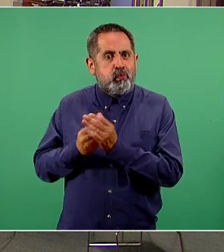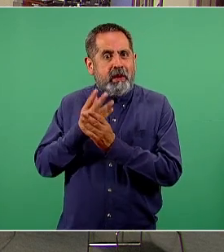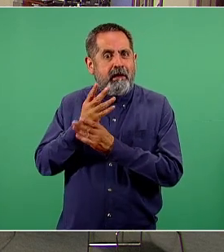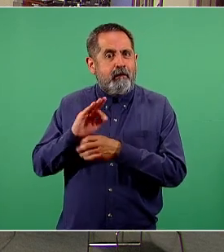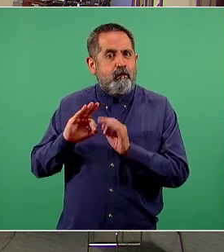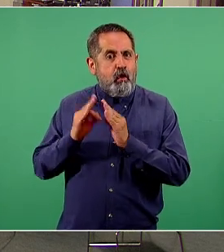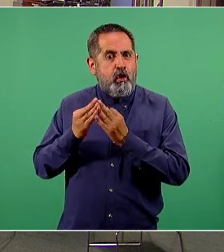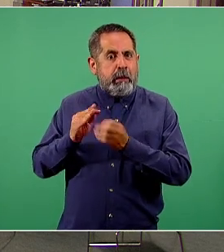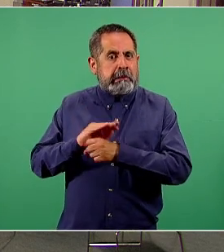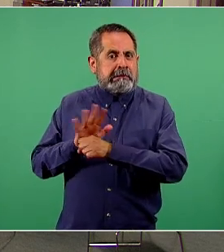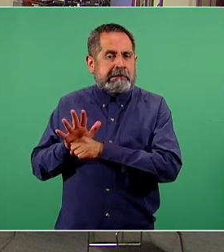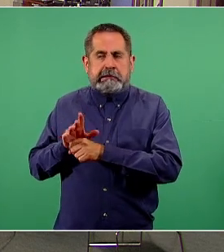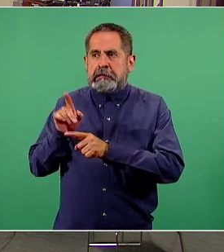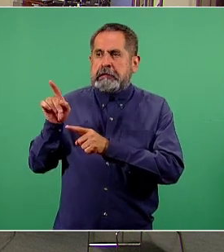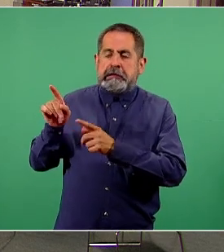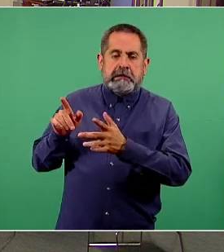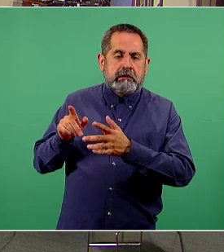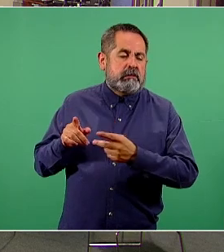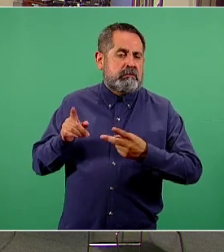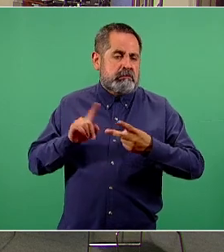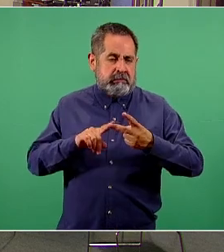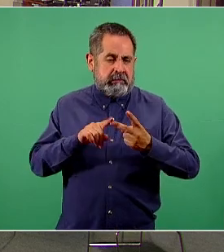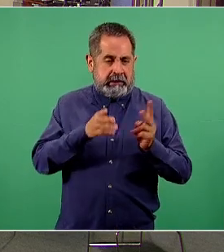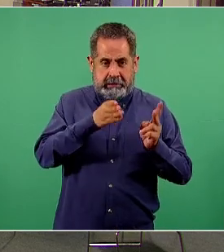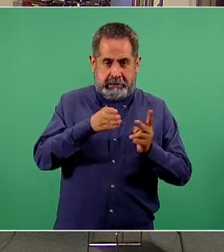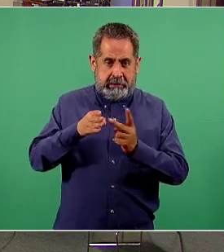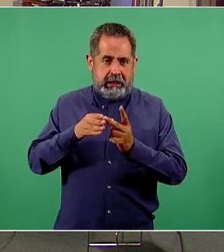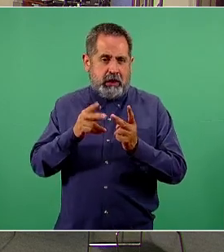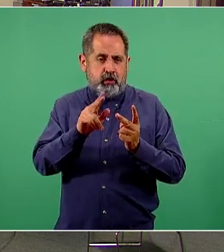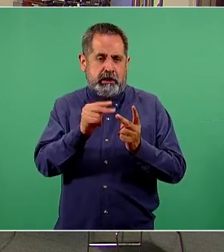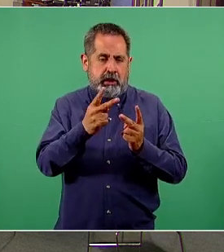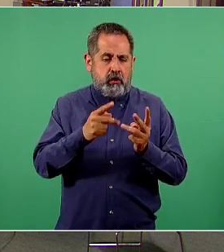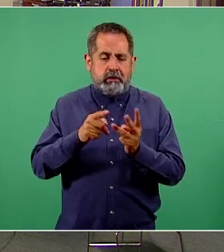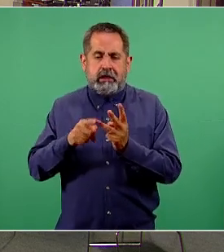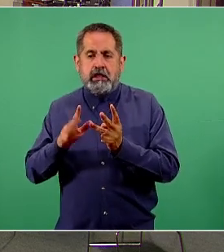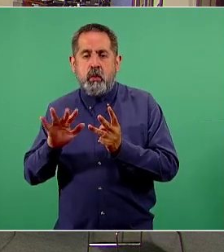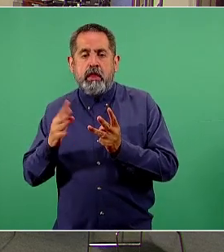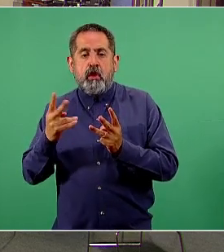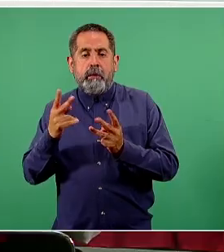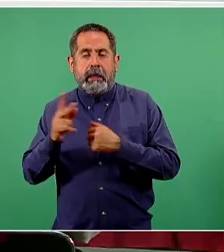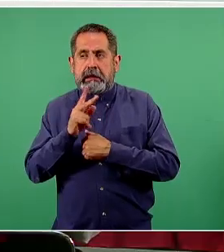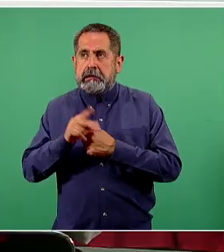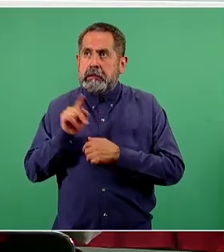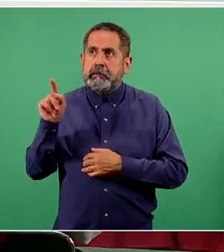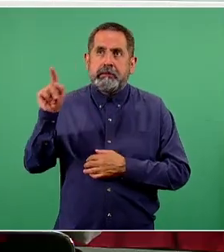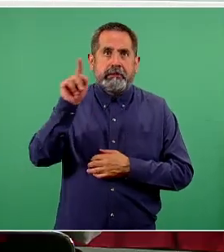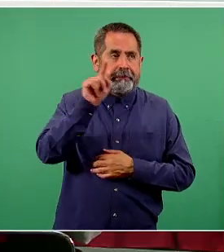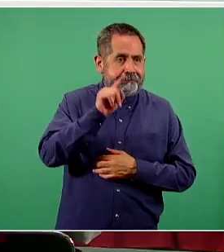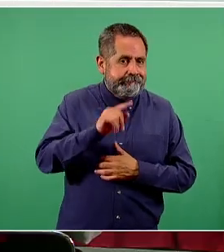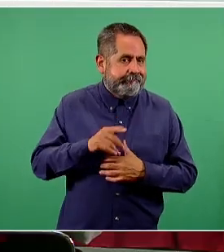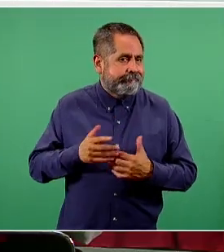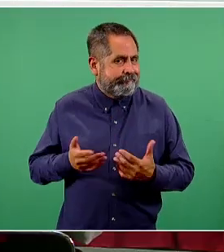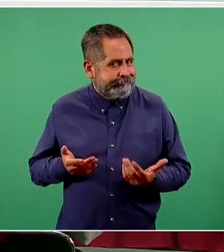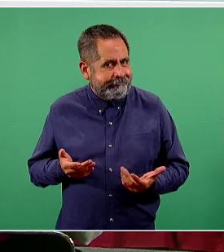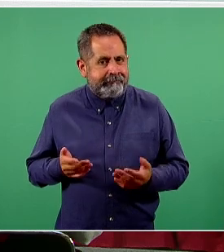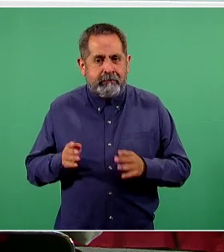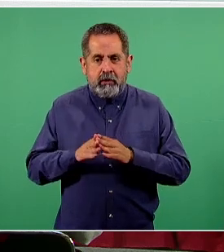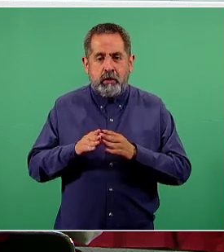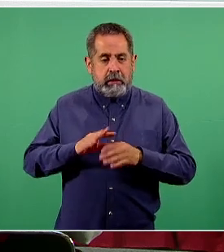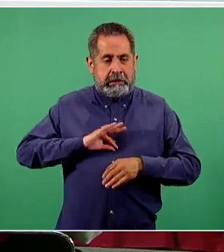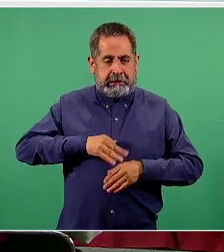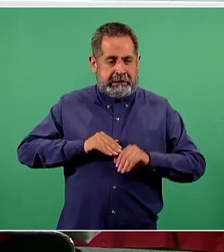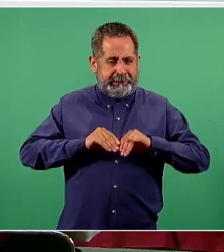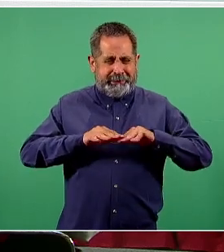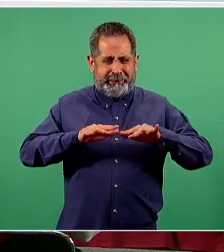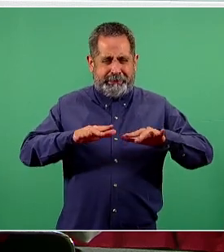de la segunda, 82 y en el caso de la tercera, 52 países. Podemos ver entonces que la distribución obviamente de estas